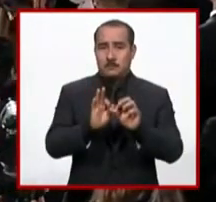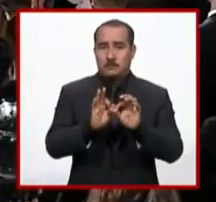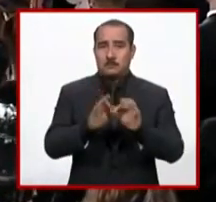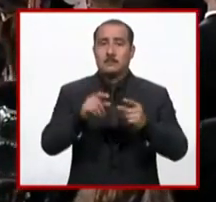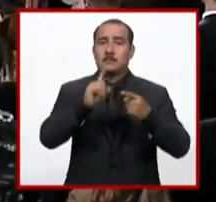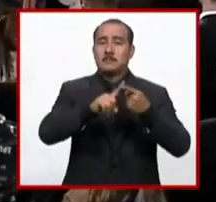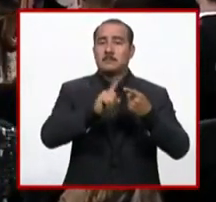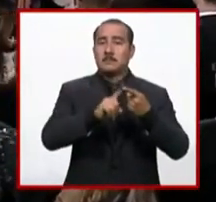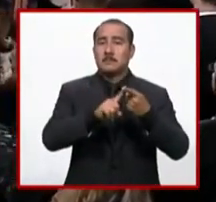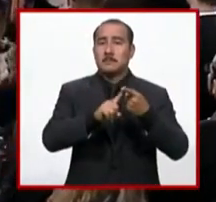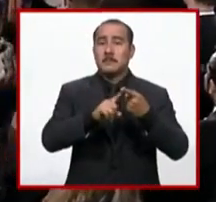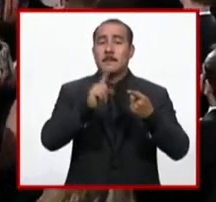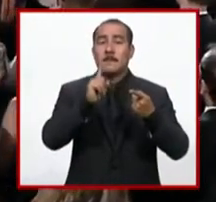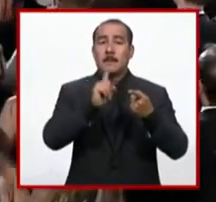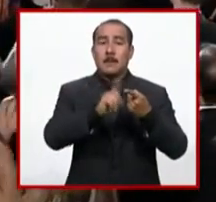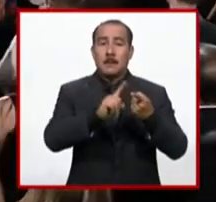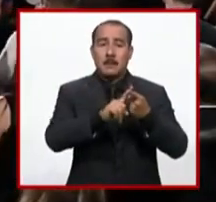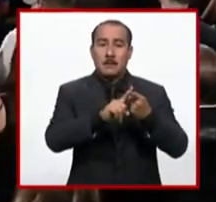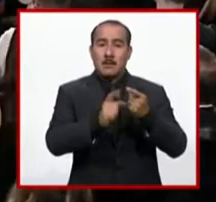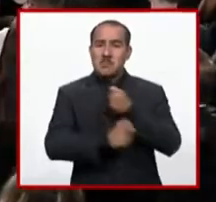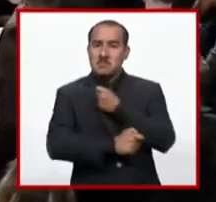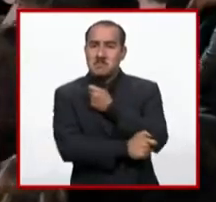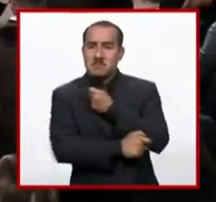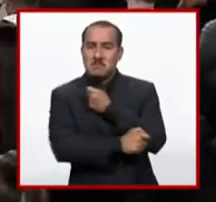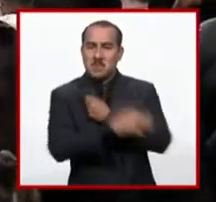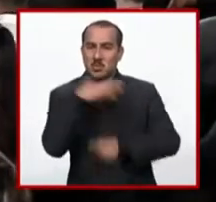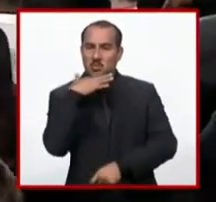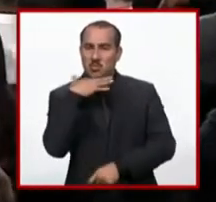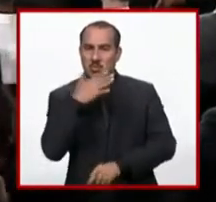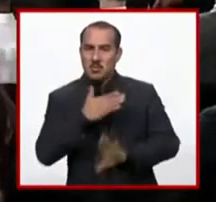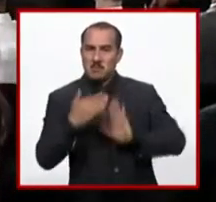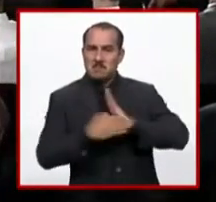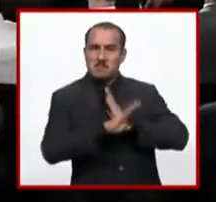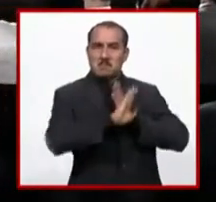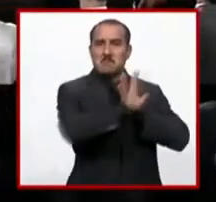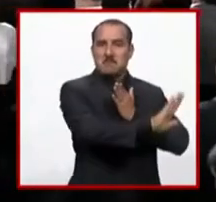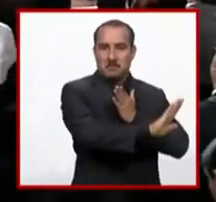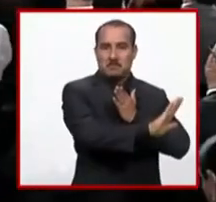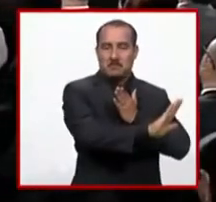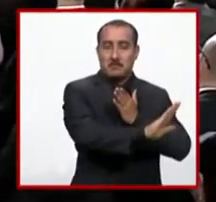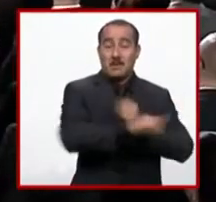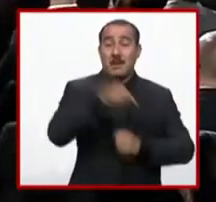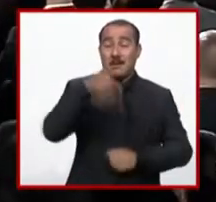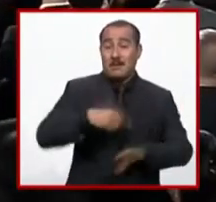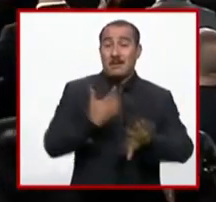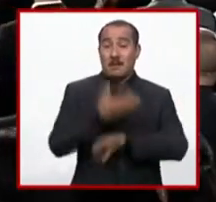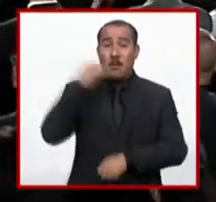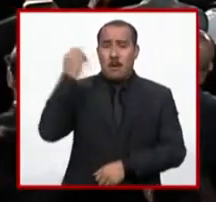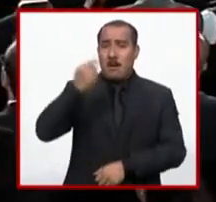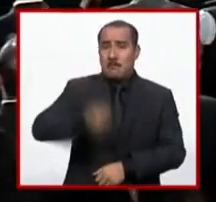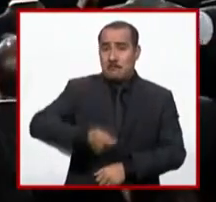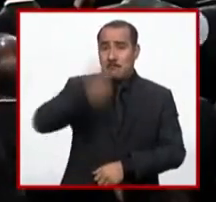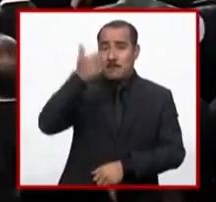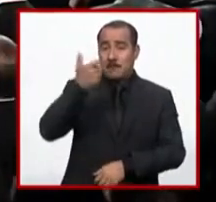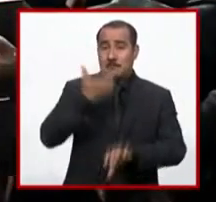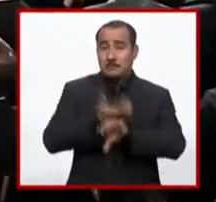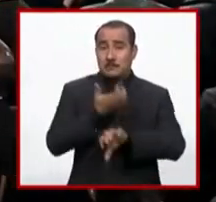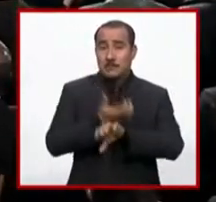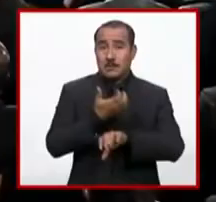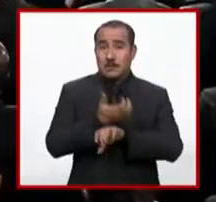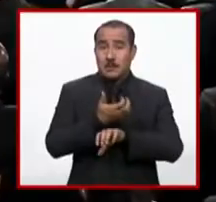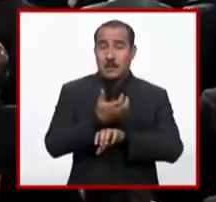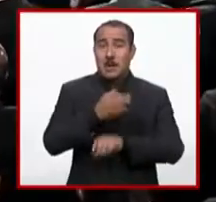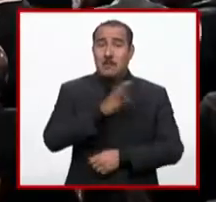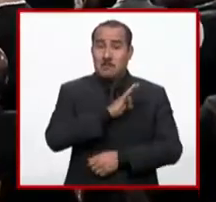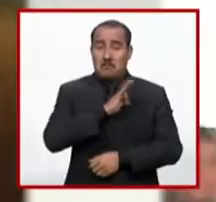primera, en contra de la corrupción. Fuimos los primeros estados que pudieron consolidar